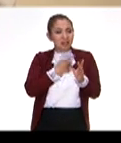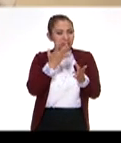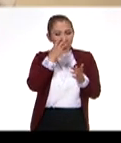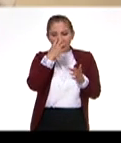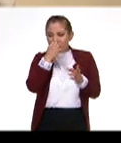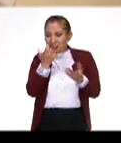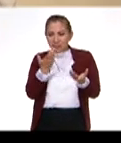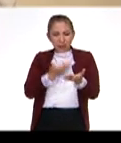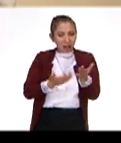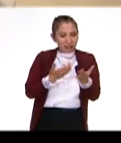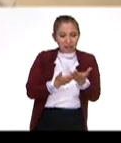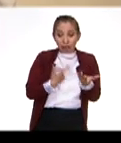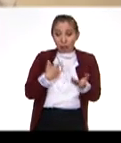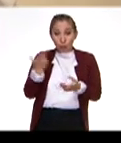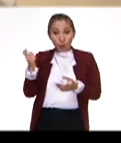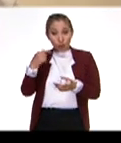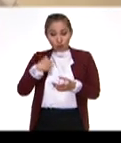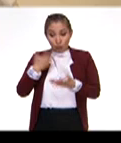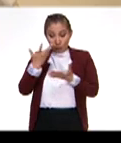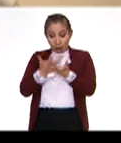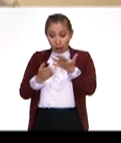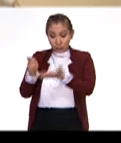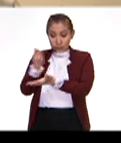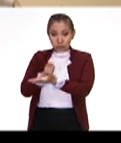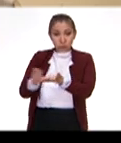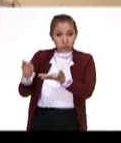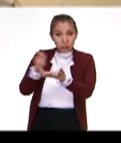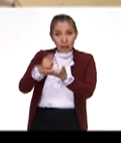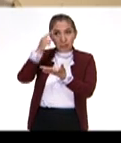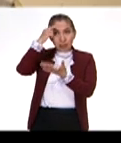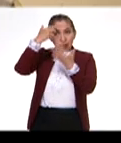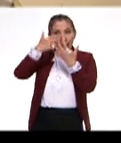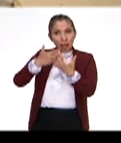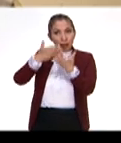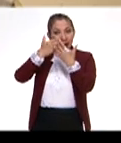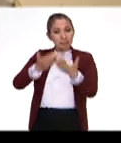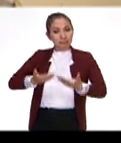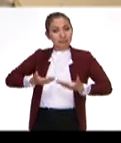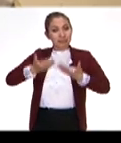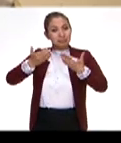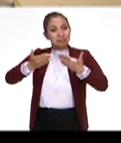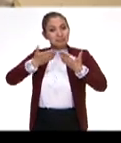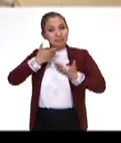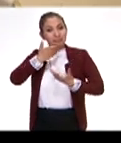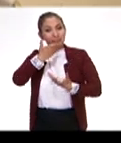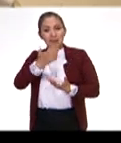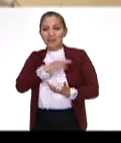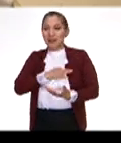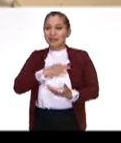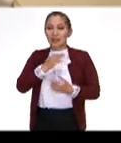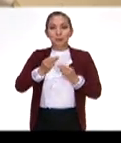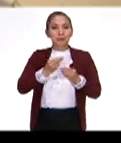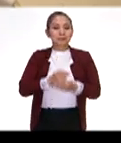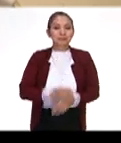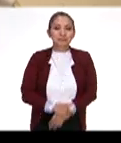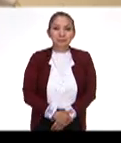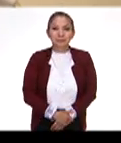una tristeza. Cuando escribo mi cerebro irriga dopamina y soy el hombre más feliz del